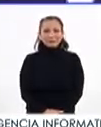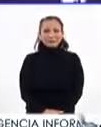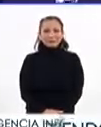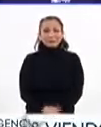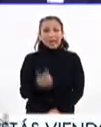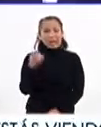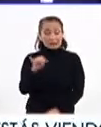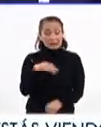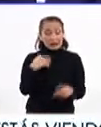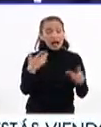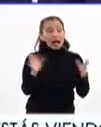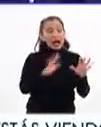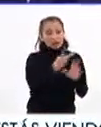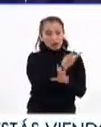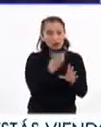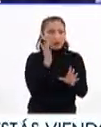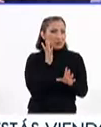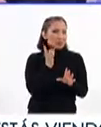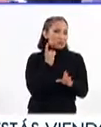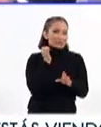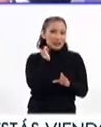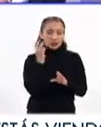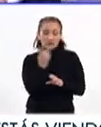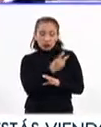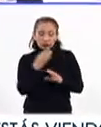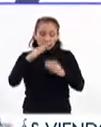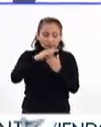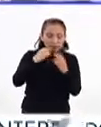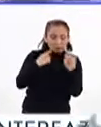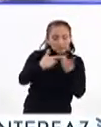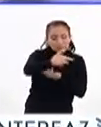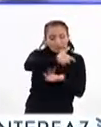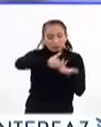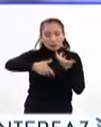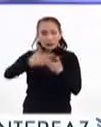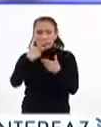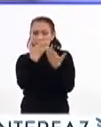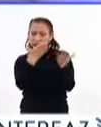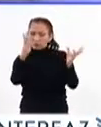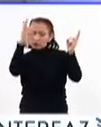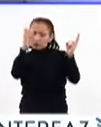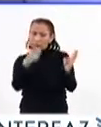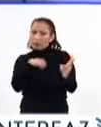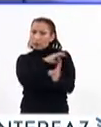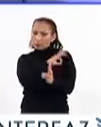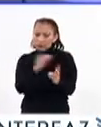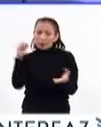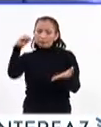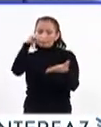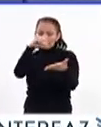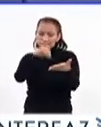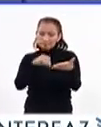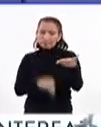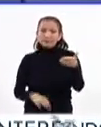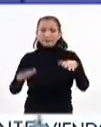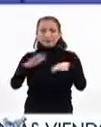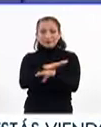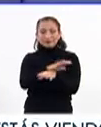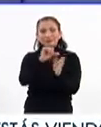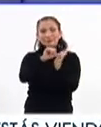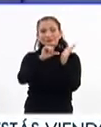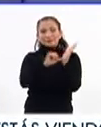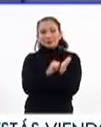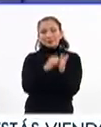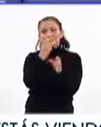Pues así se han realizado en ambas cámaras mesas de discusión donde se abren los temas que se pueden incluir en la reforma al